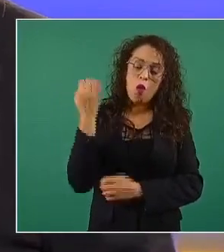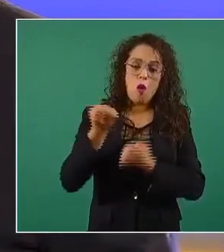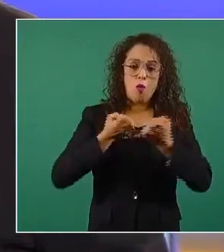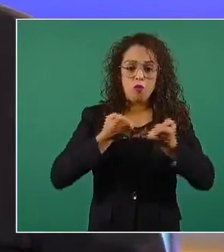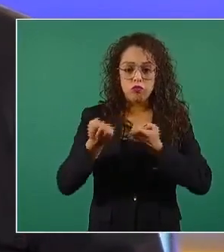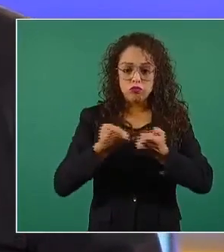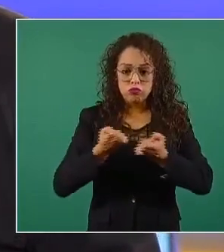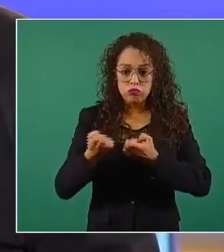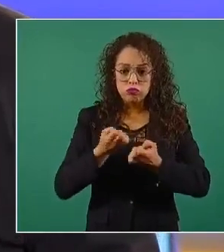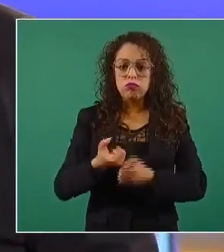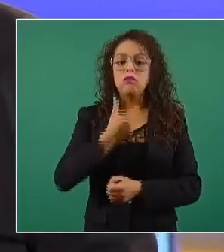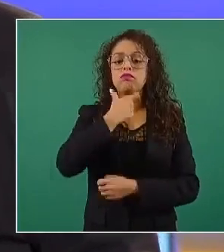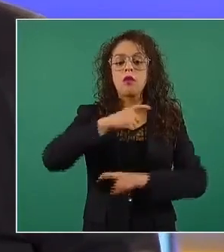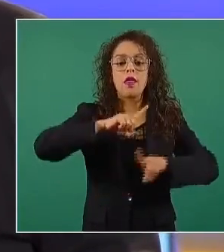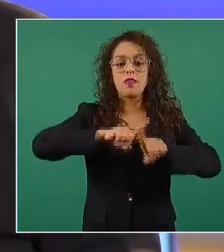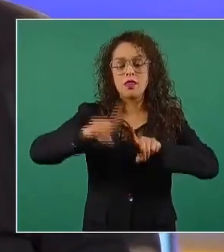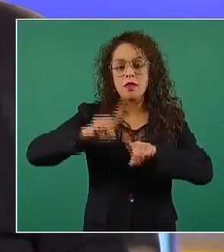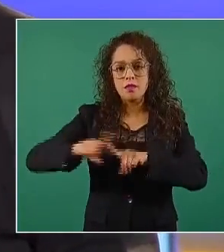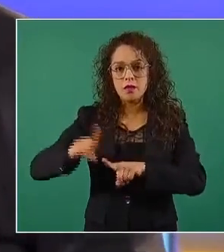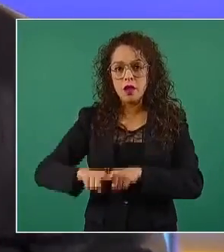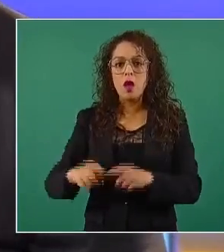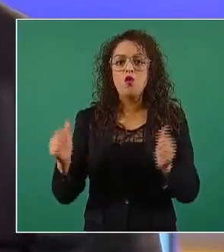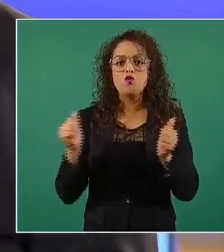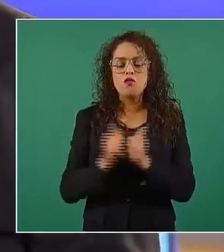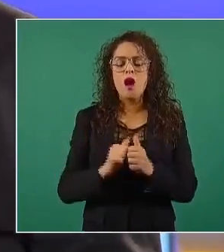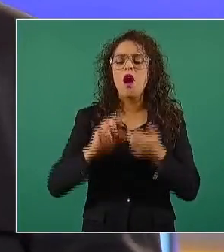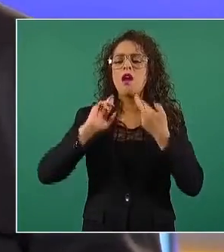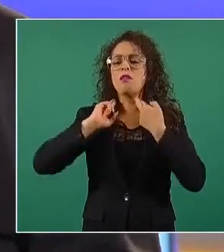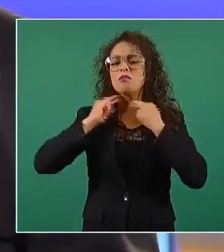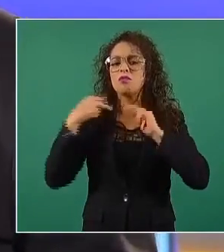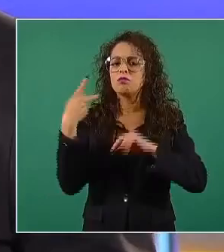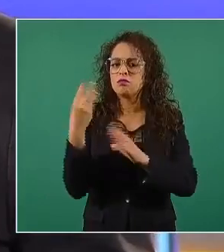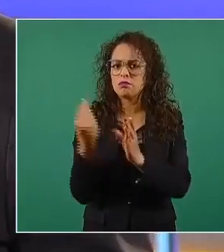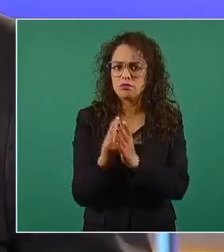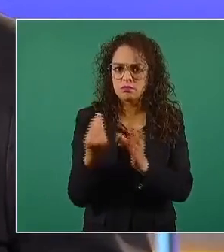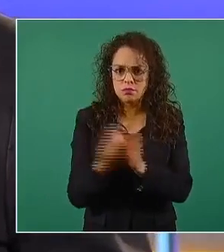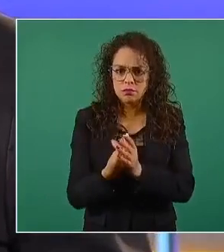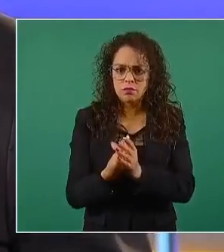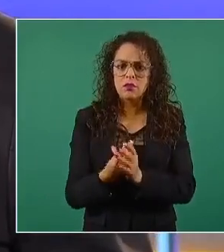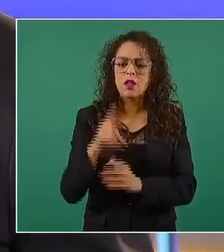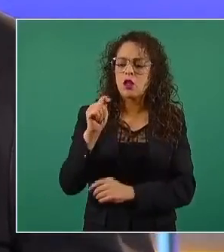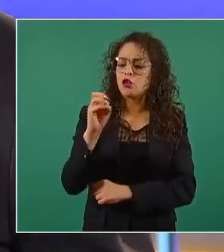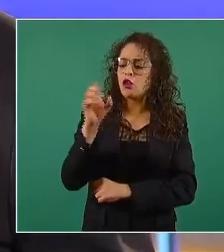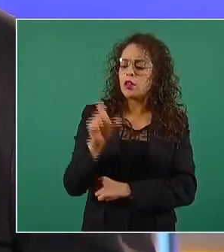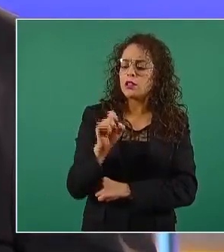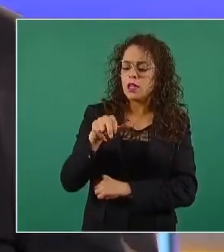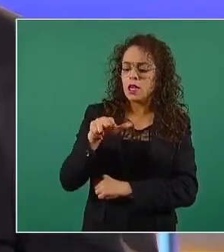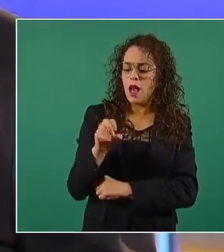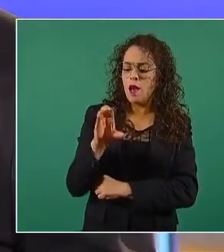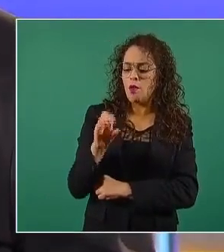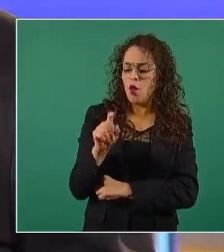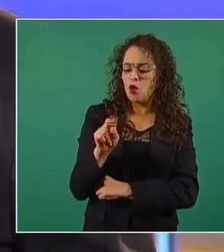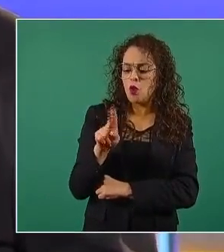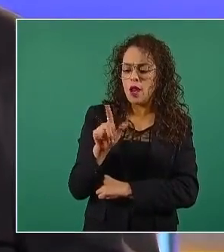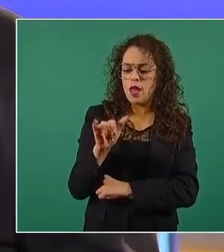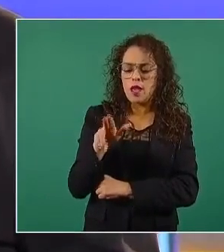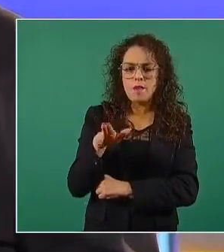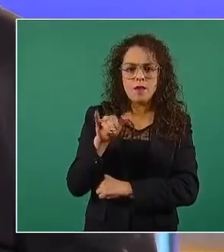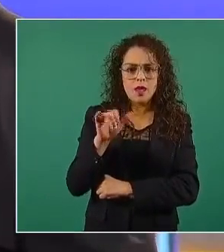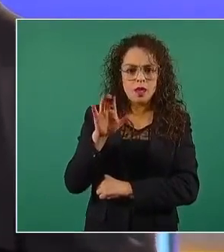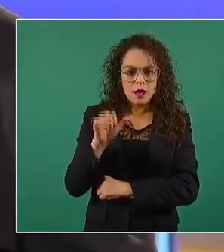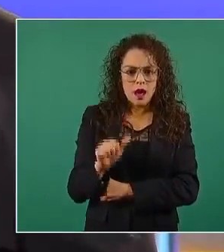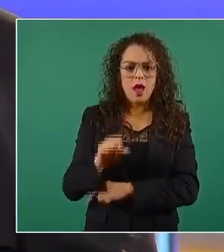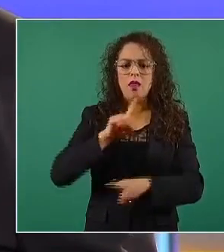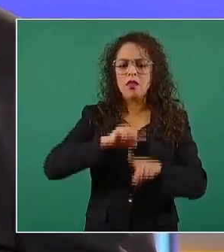electroestimulación, orofaringia, terapia robótica, aplicación de toxina botulínica, capacitación de enfermería